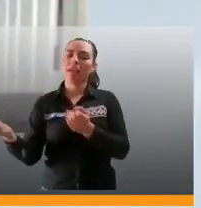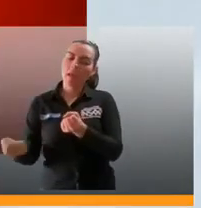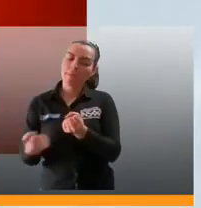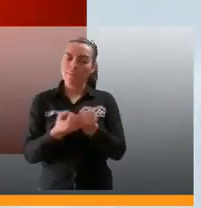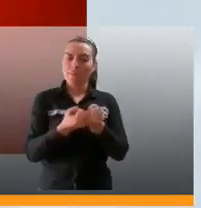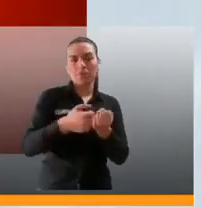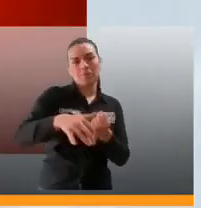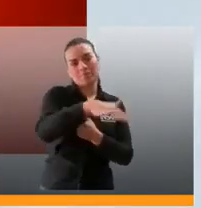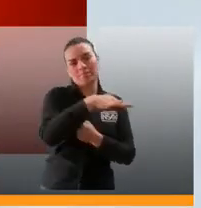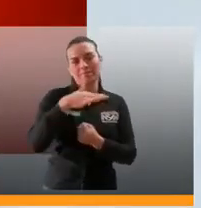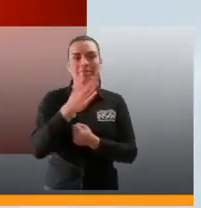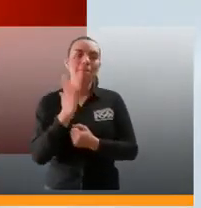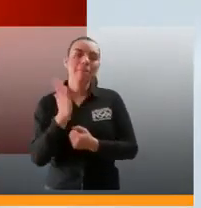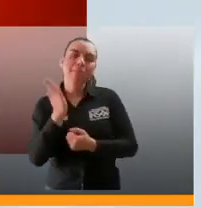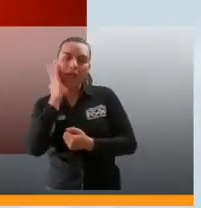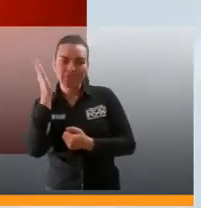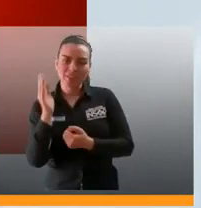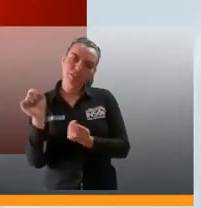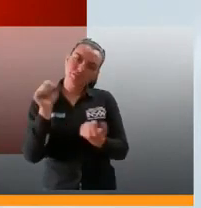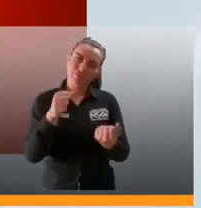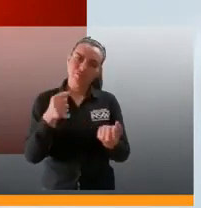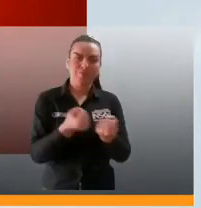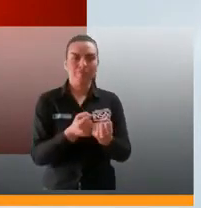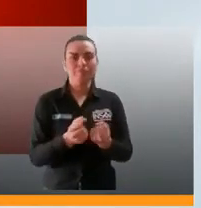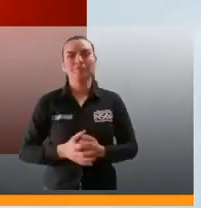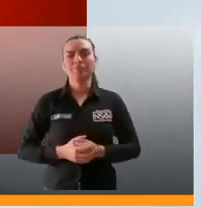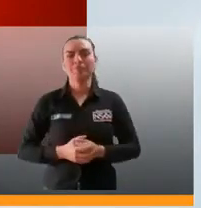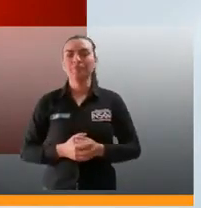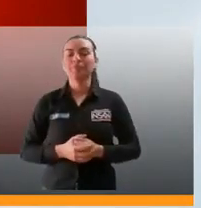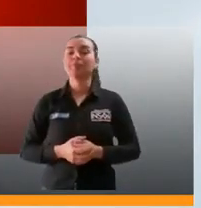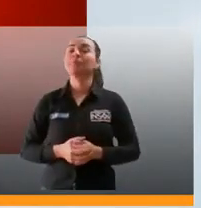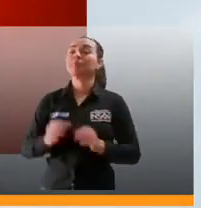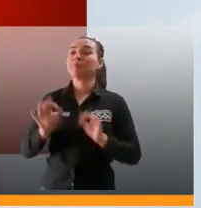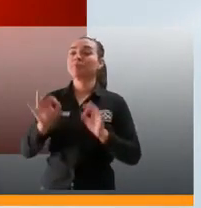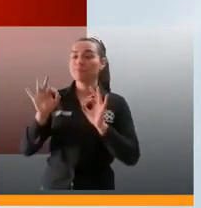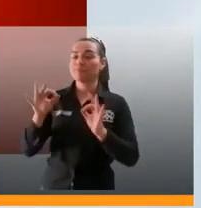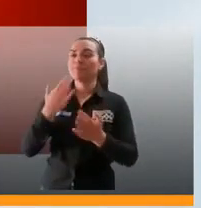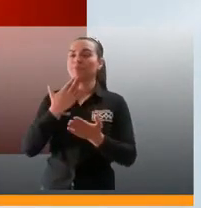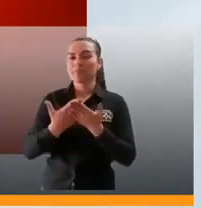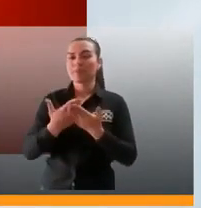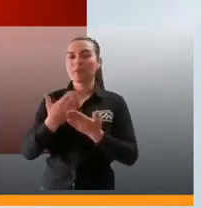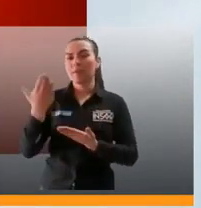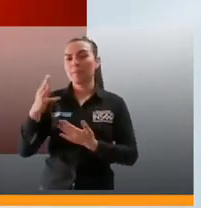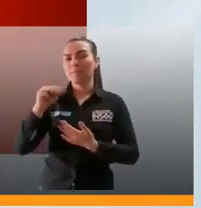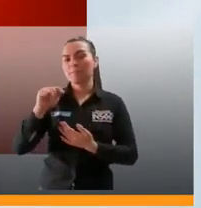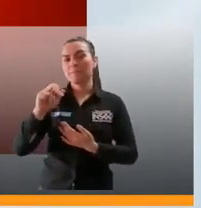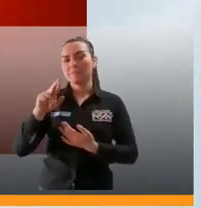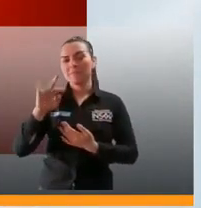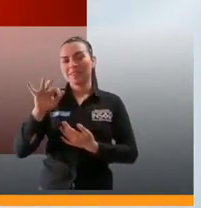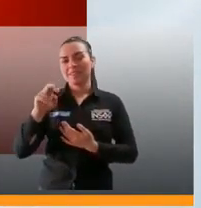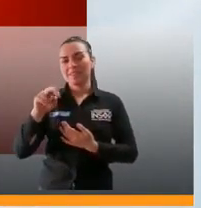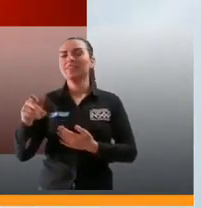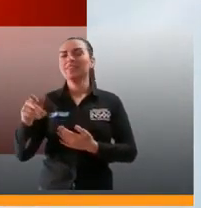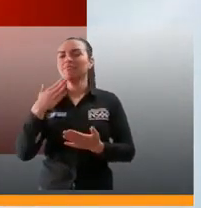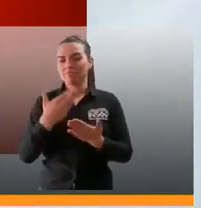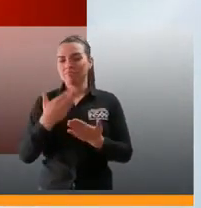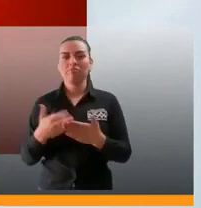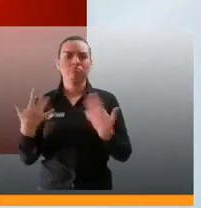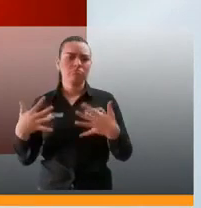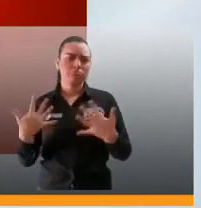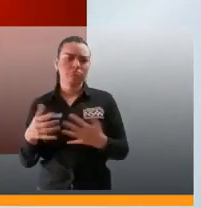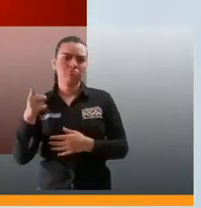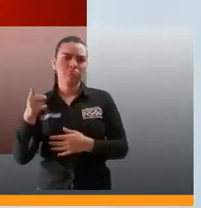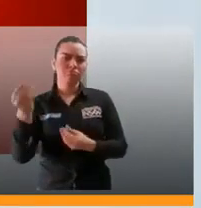Gracias, Martín. Excelente todas esas reflexiones y la verdad nos encanta escuchar esas buenas experiencias